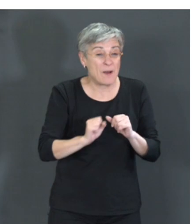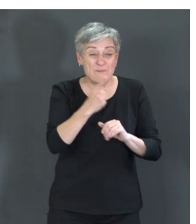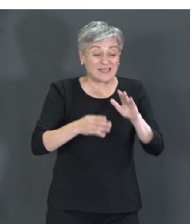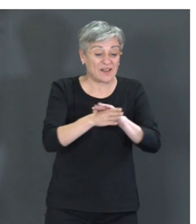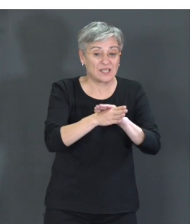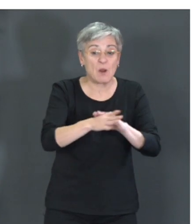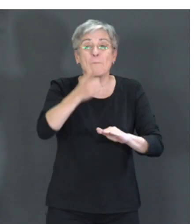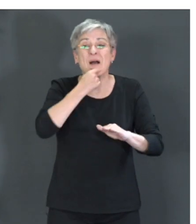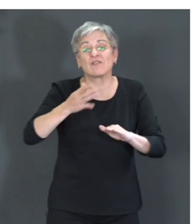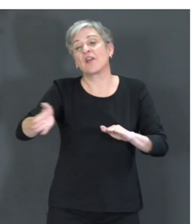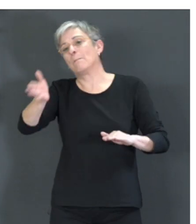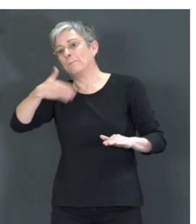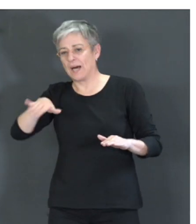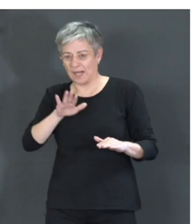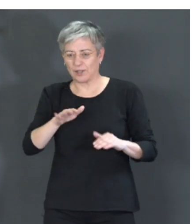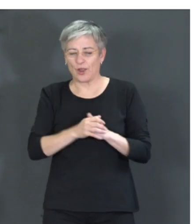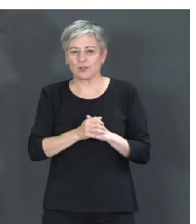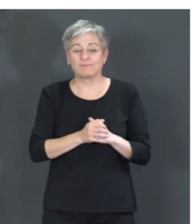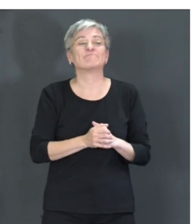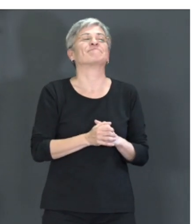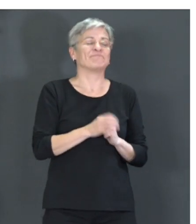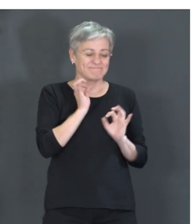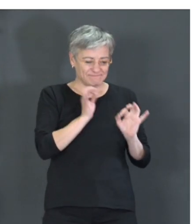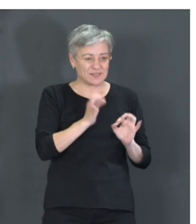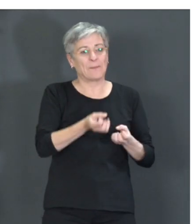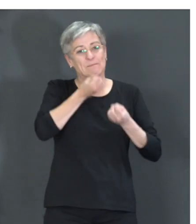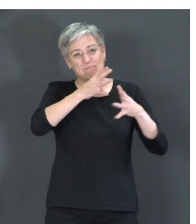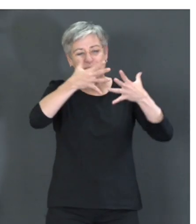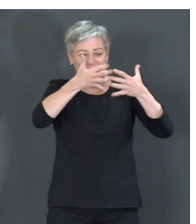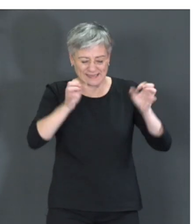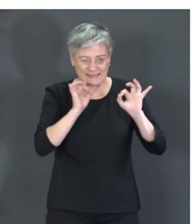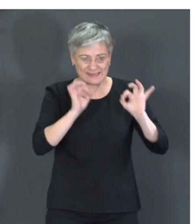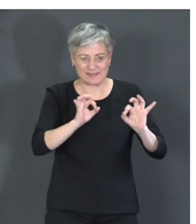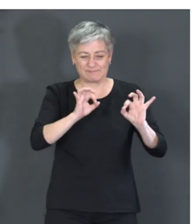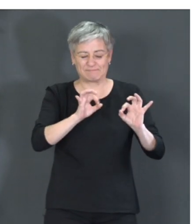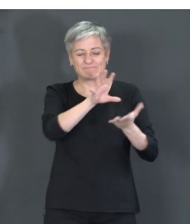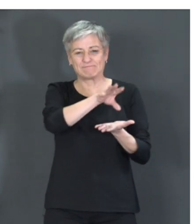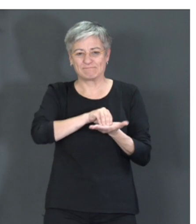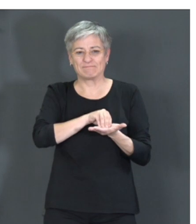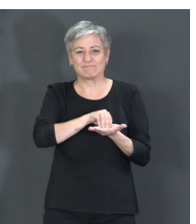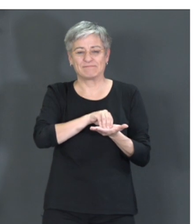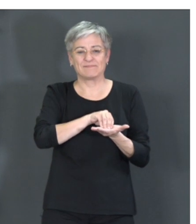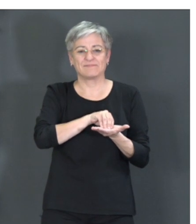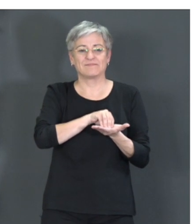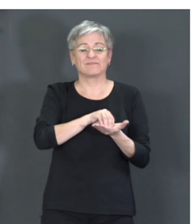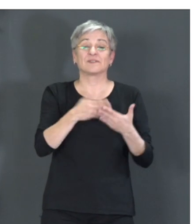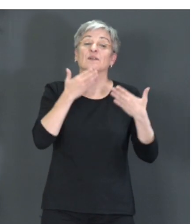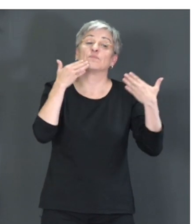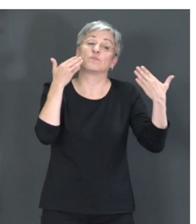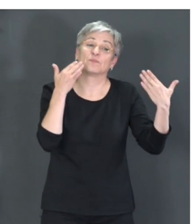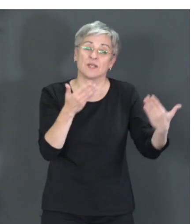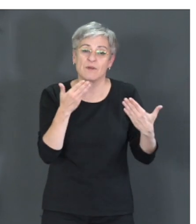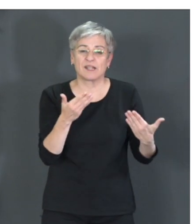para todos. Bueno, pues nos quedamos con este mensaje y bueno, pues muchísimas